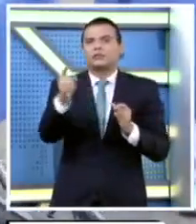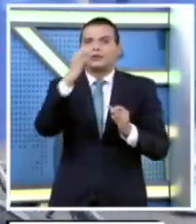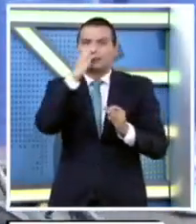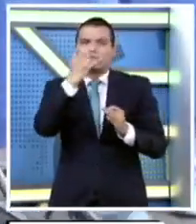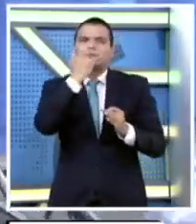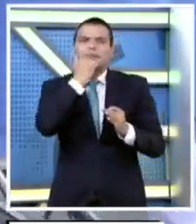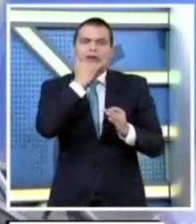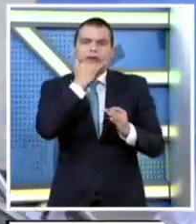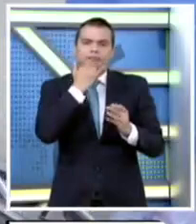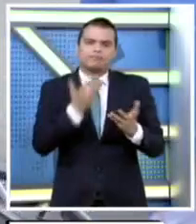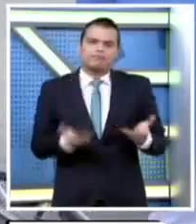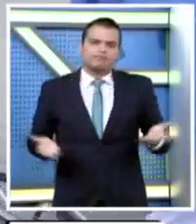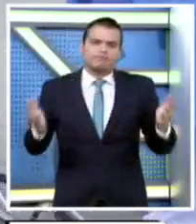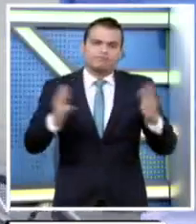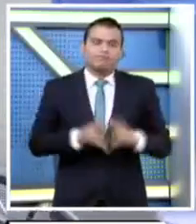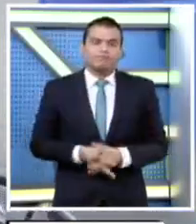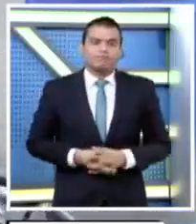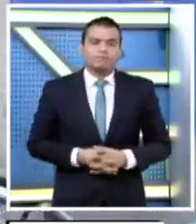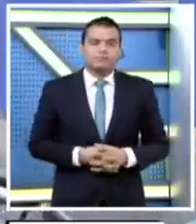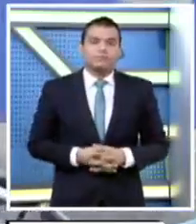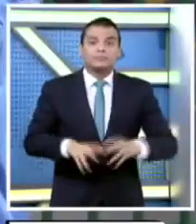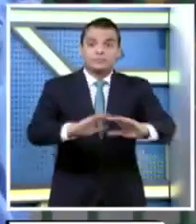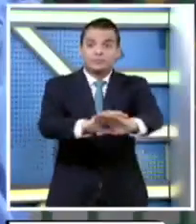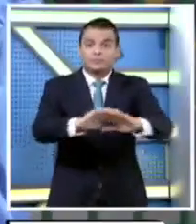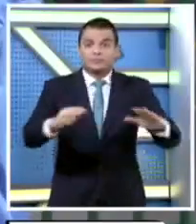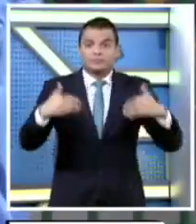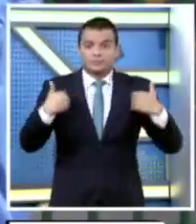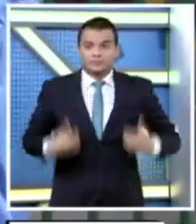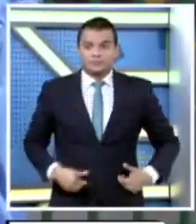este paciente diagnosticado con COVID-19. Desde